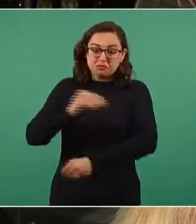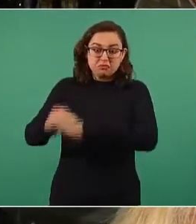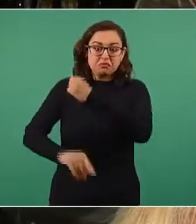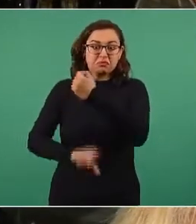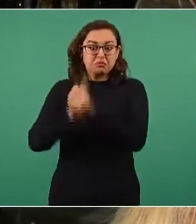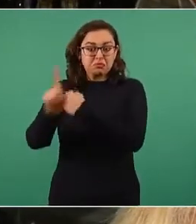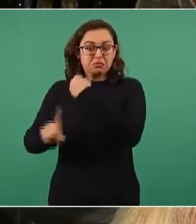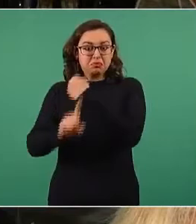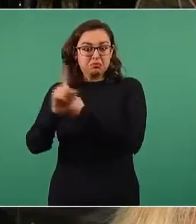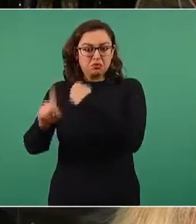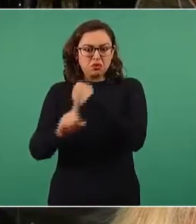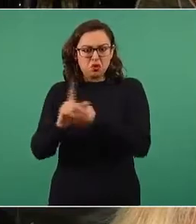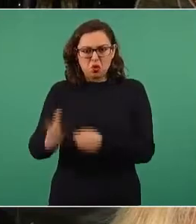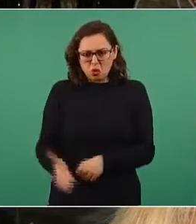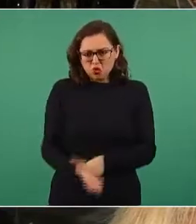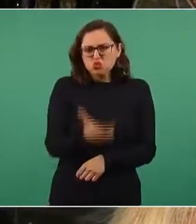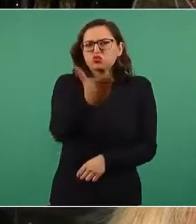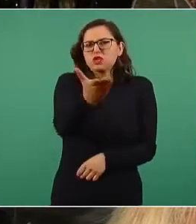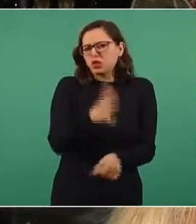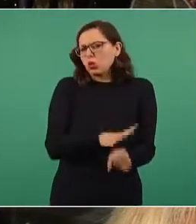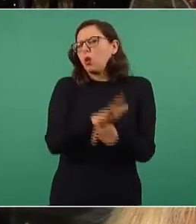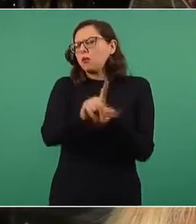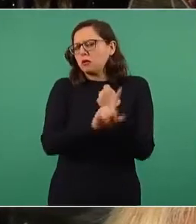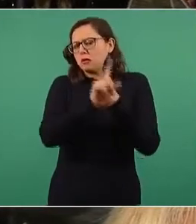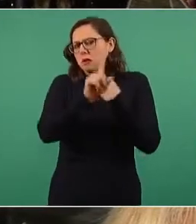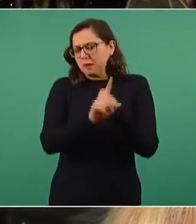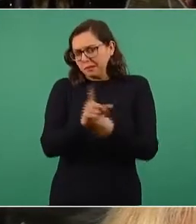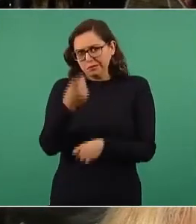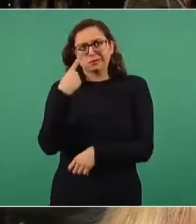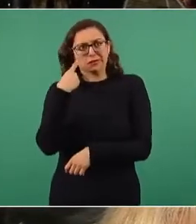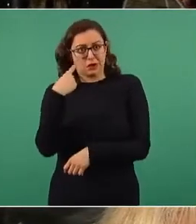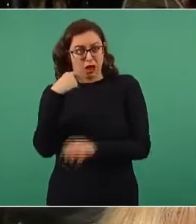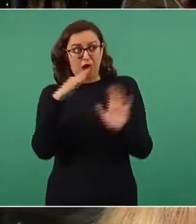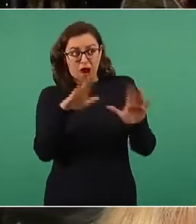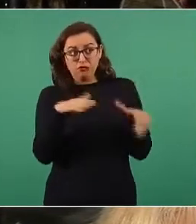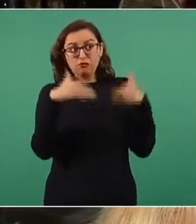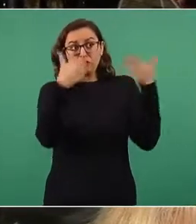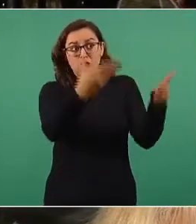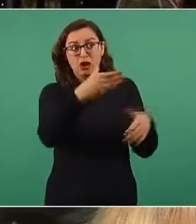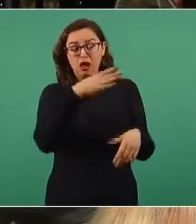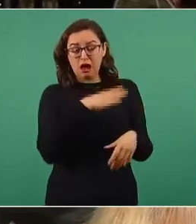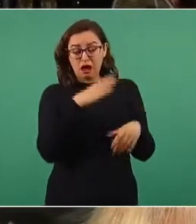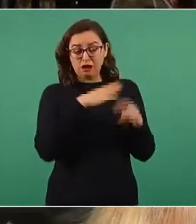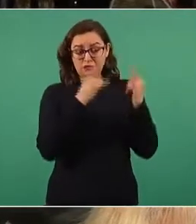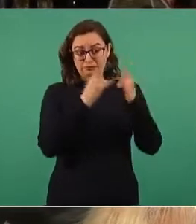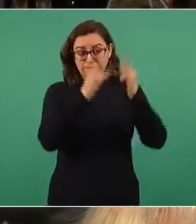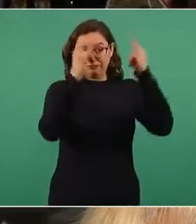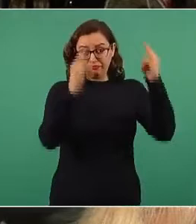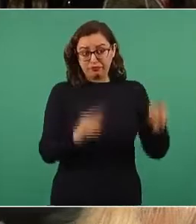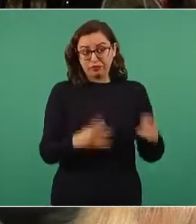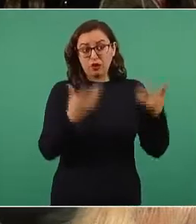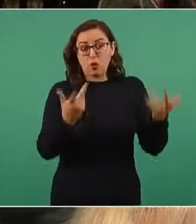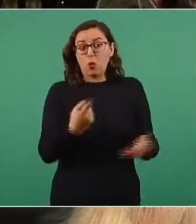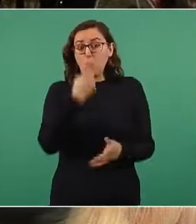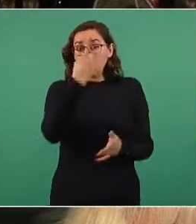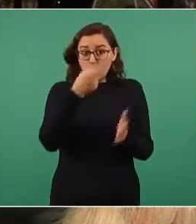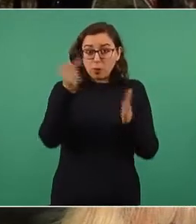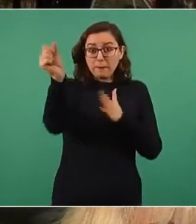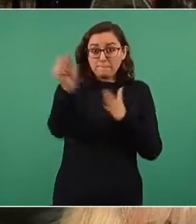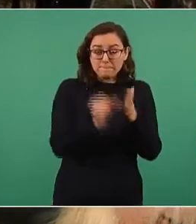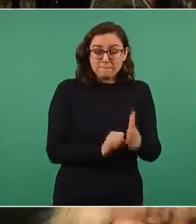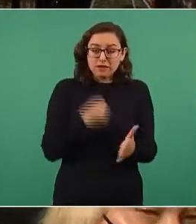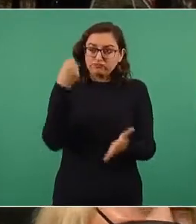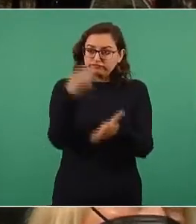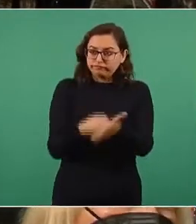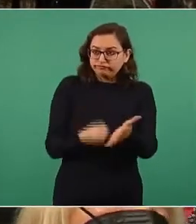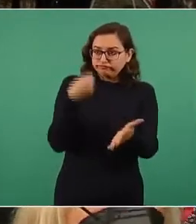afuera compañeros de Notimex, tienen más de un mes en un plantón pidiendo que, entre otras cosas, lo reciba el presidente o que la Junta